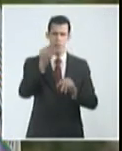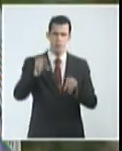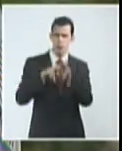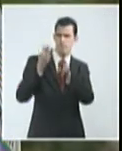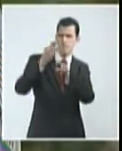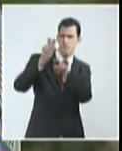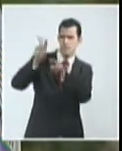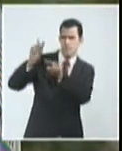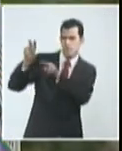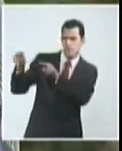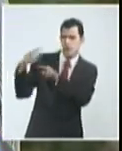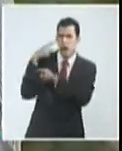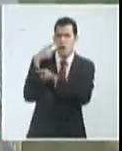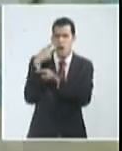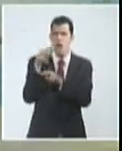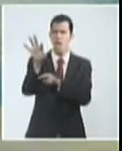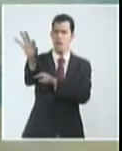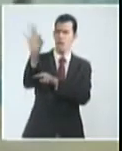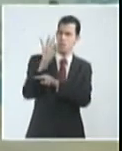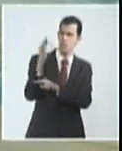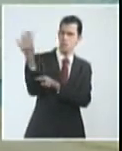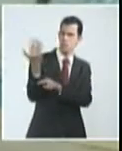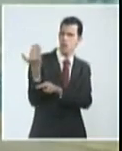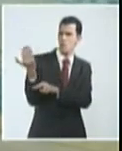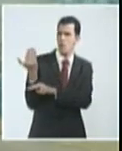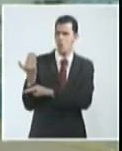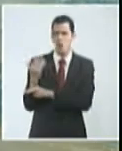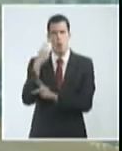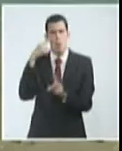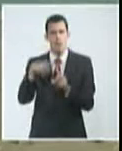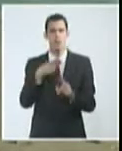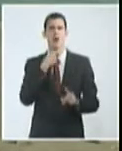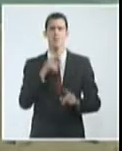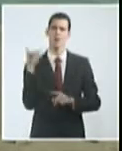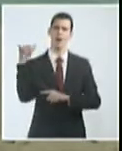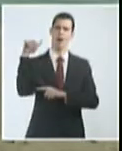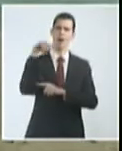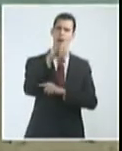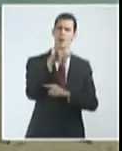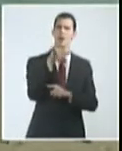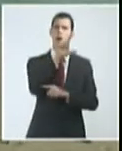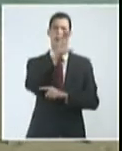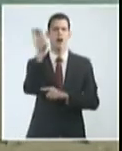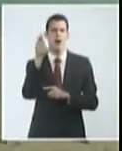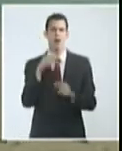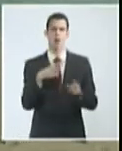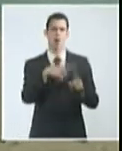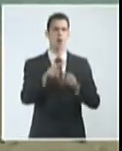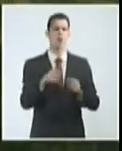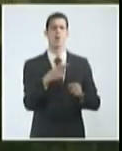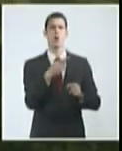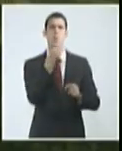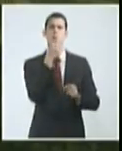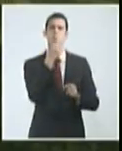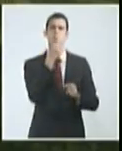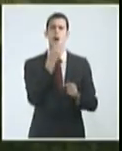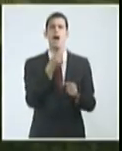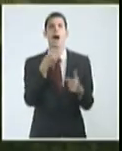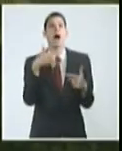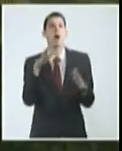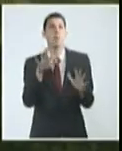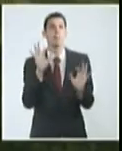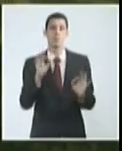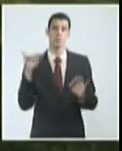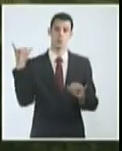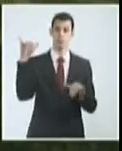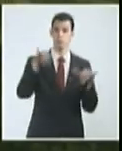compañías aéreas, nos están indicando que a partir del día 15 vamos a tener secuencias de vuelo que superan la